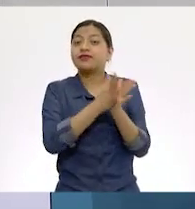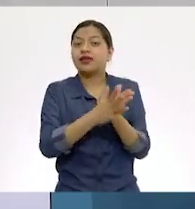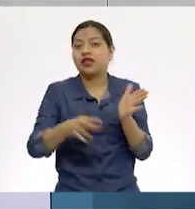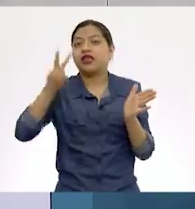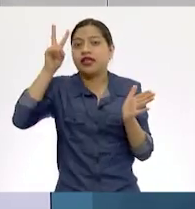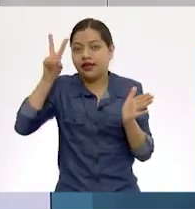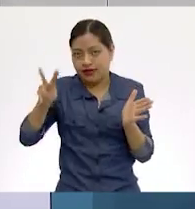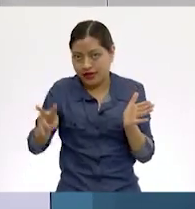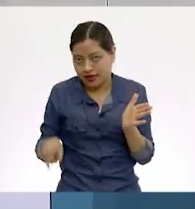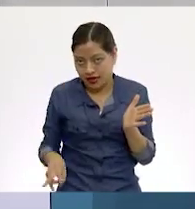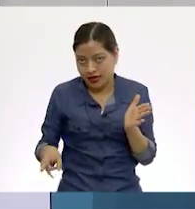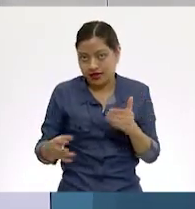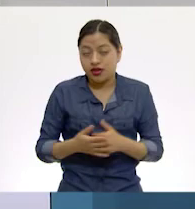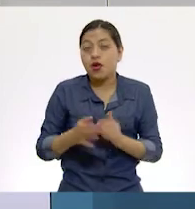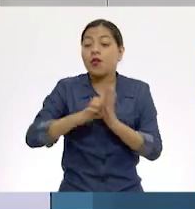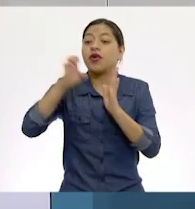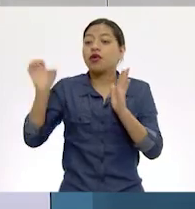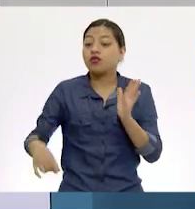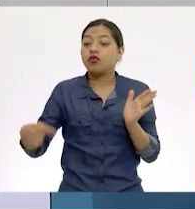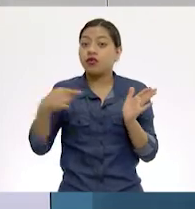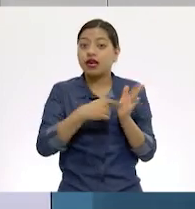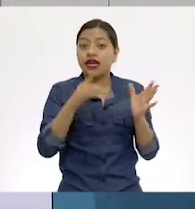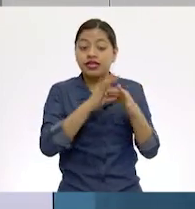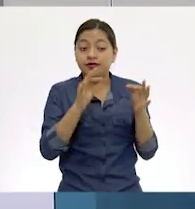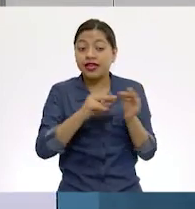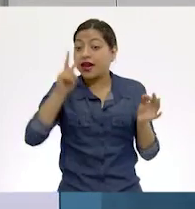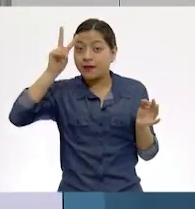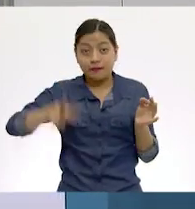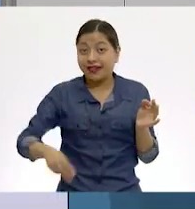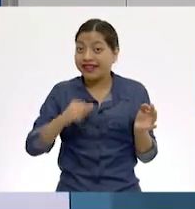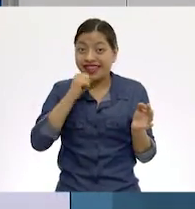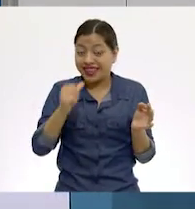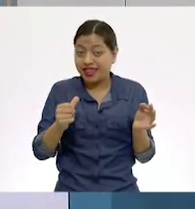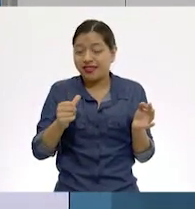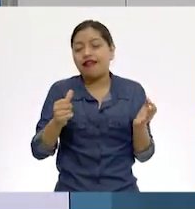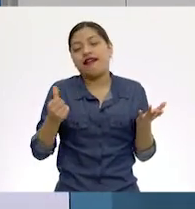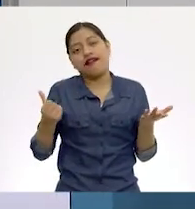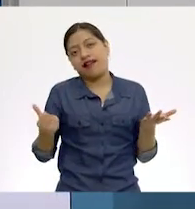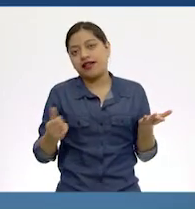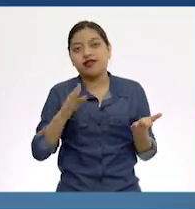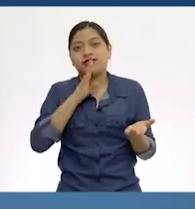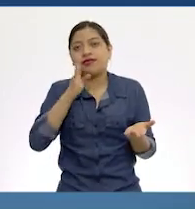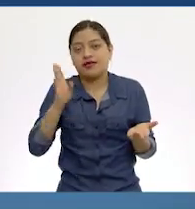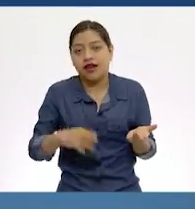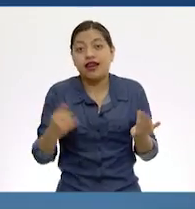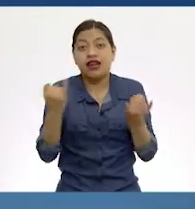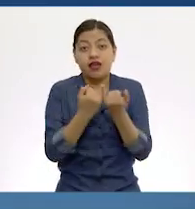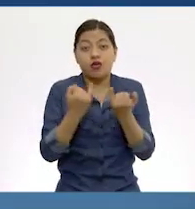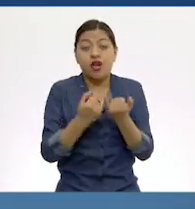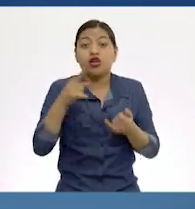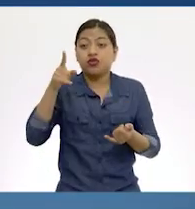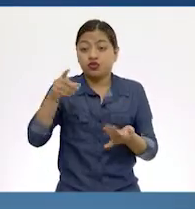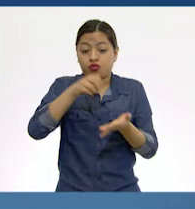hacer afirmaciones que carezcan de fundamento. Además de que haciendo eso damos crédito a las ideas